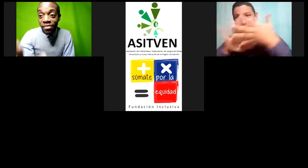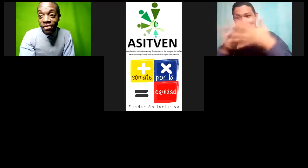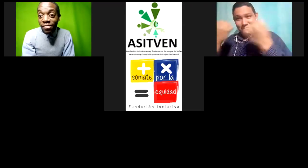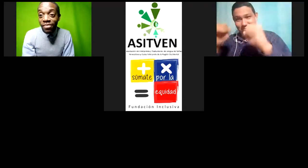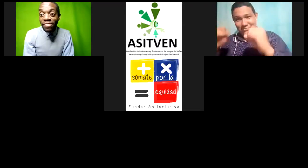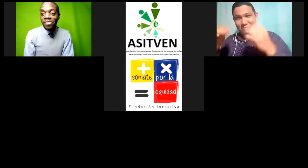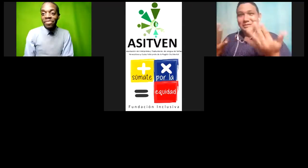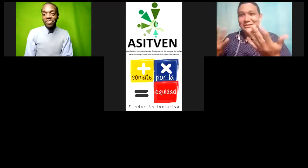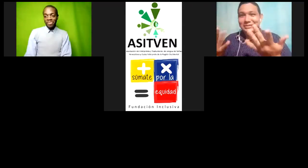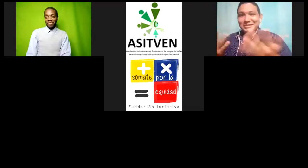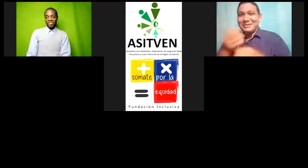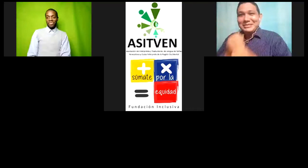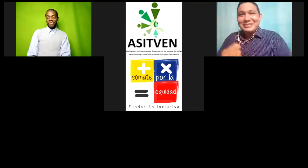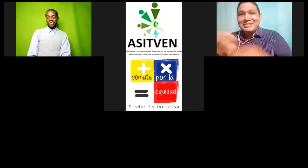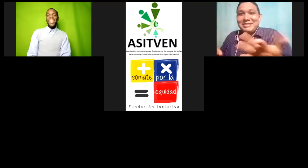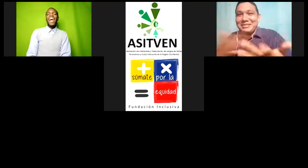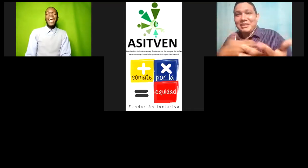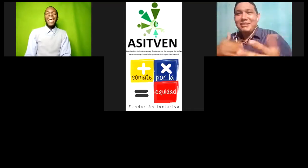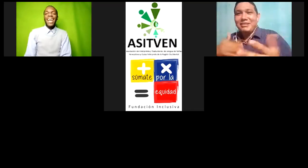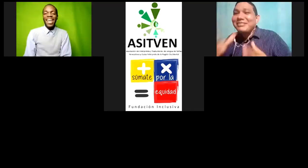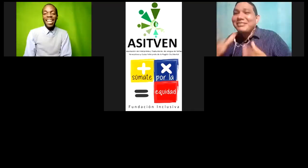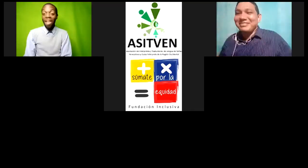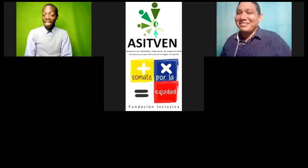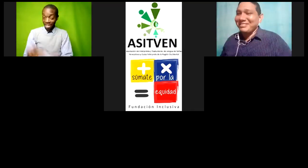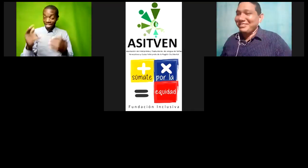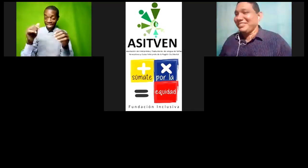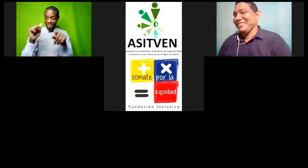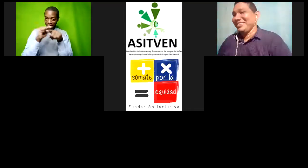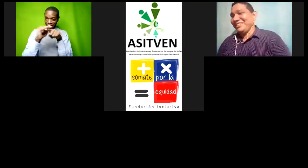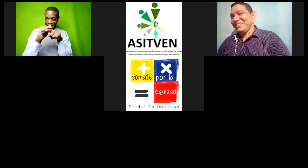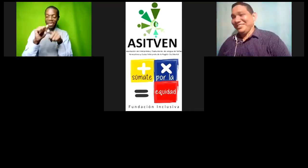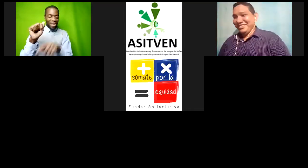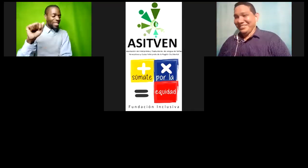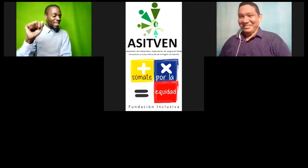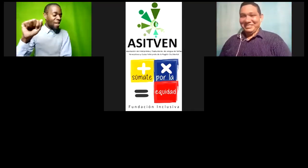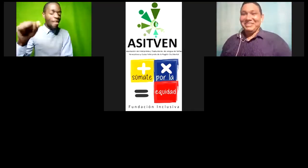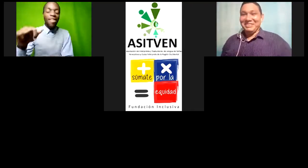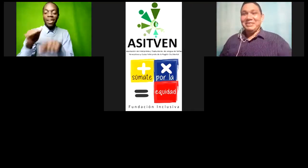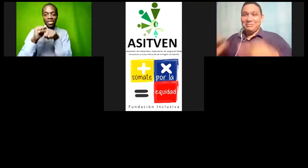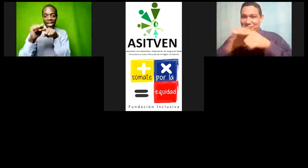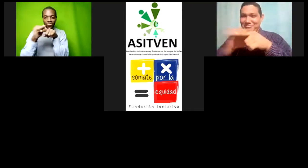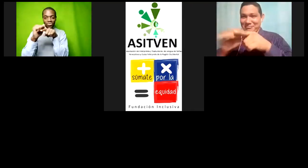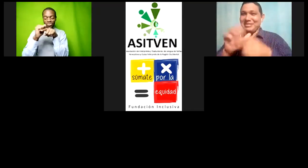No, eso no. No era el ministerio. Ya vamos a hacerlo, vamos a hacerlo.